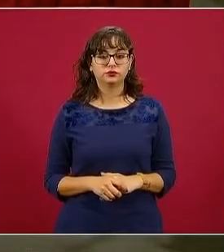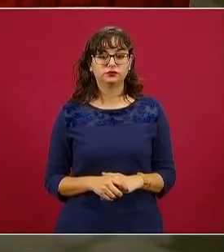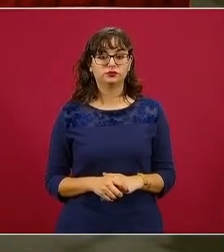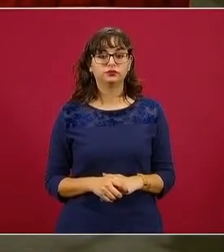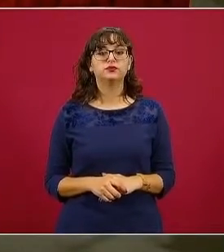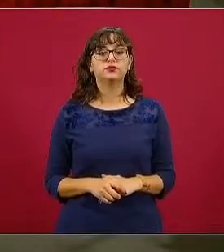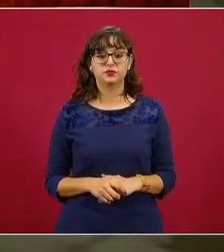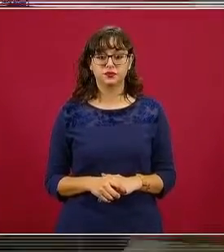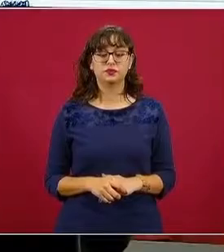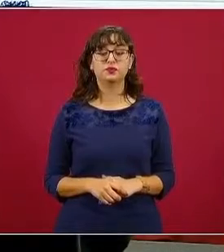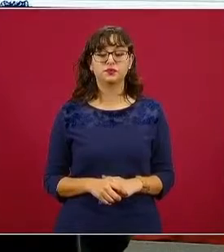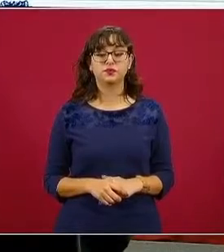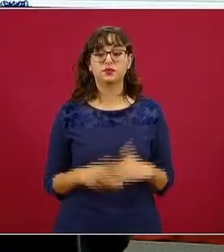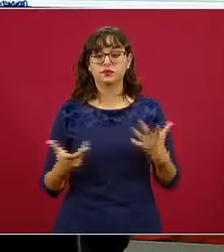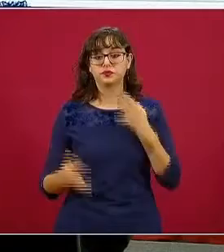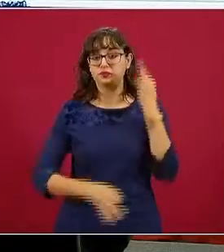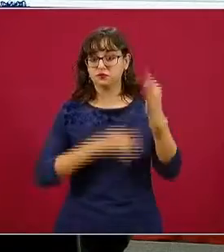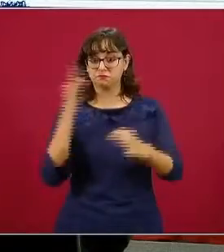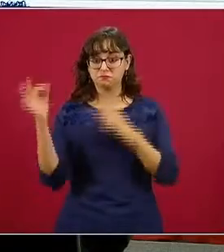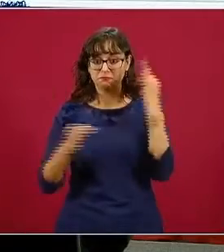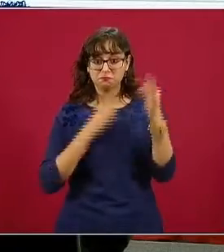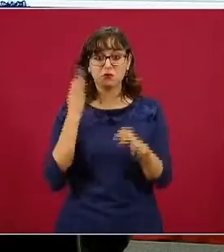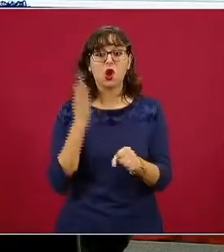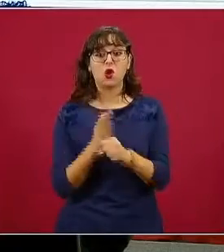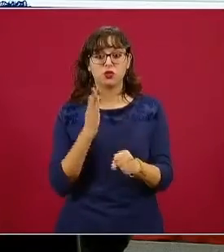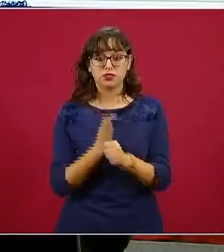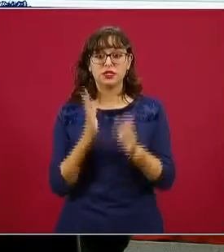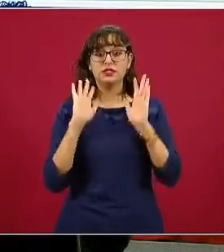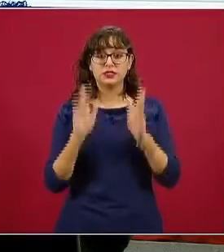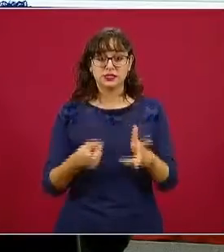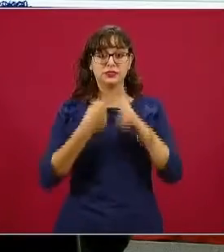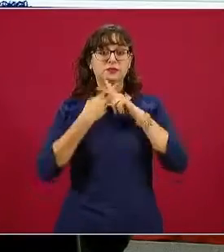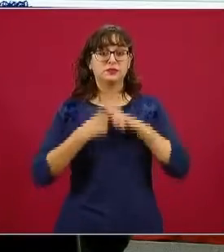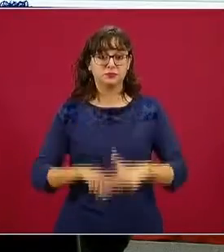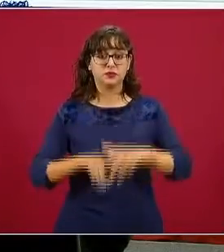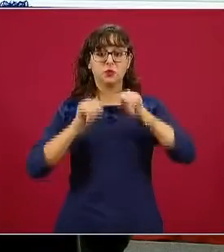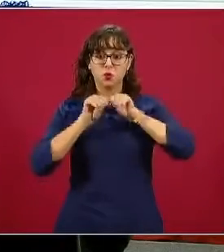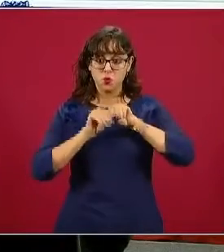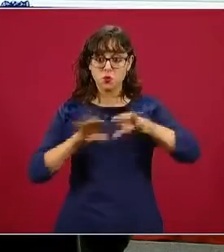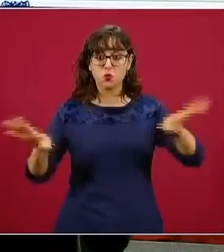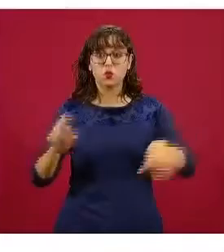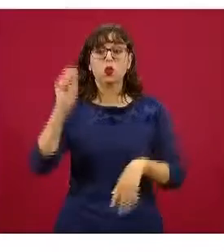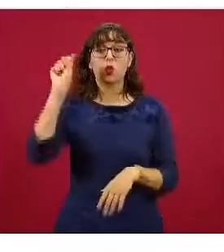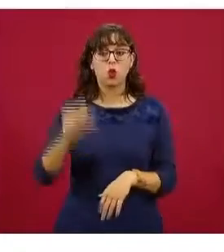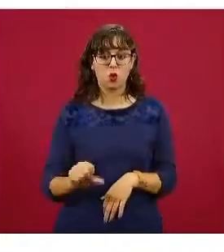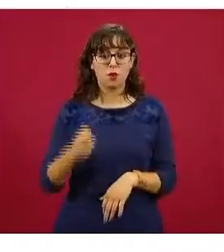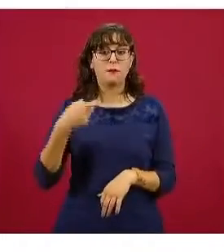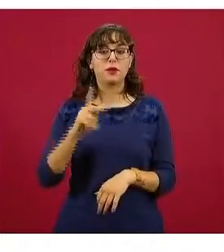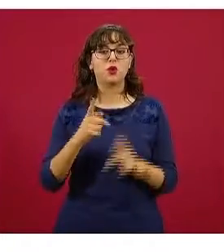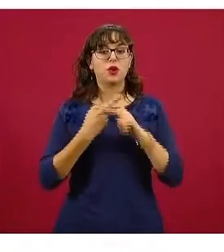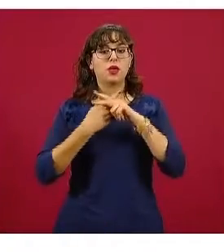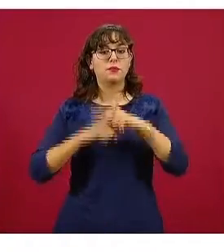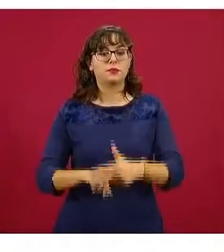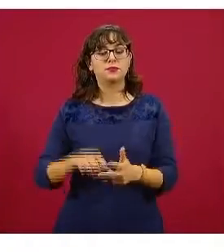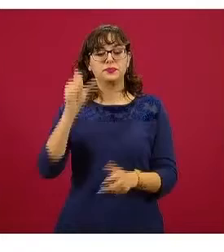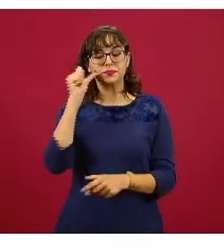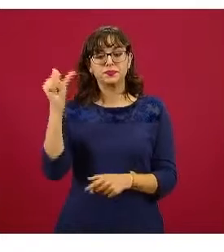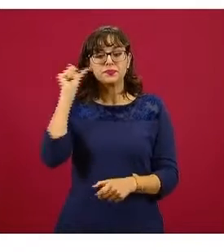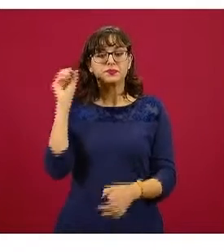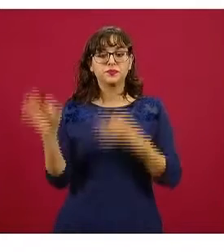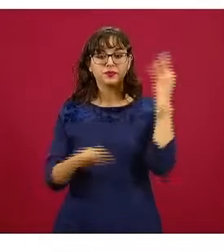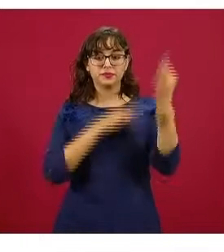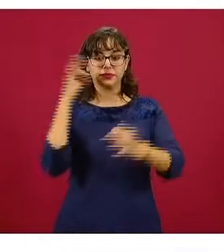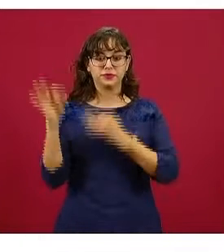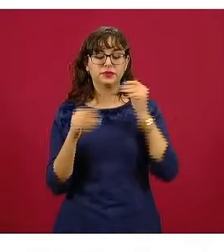Ahora sí, esta es la jornada, esto es lo que estamos anunciando hoy, pero que empezó el día de ayer. Es una jornada